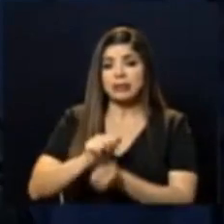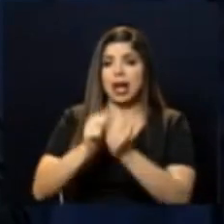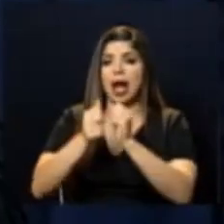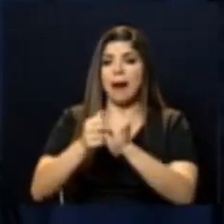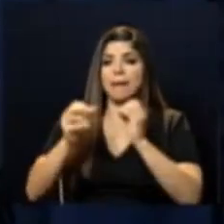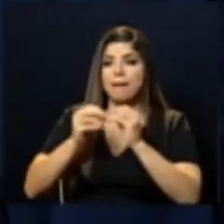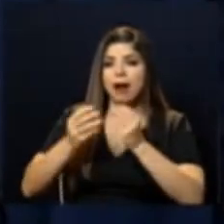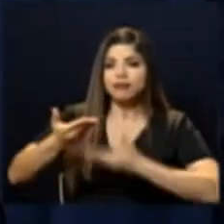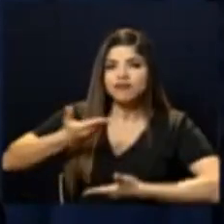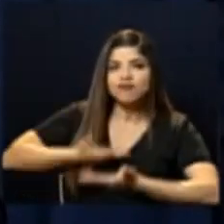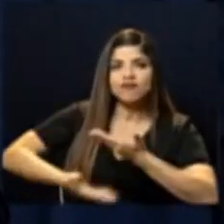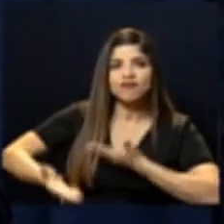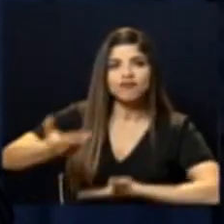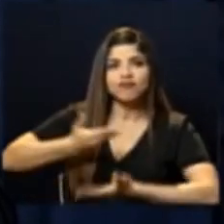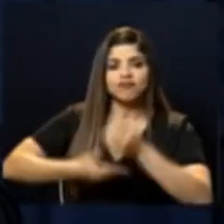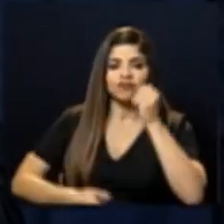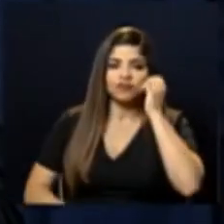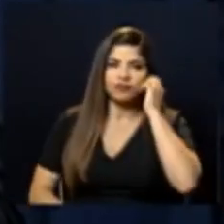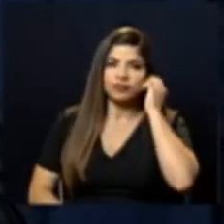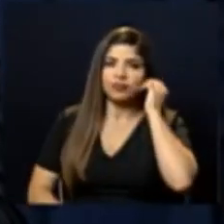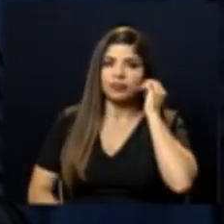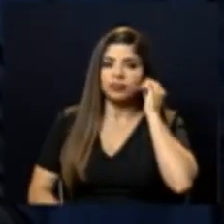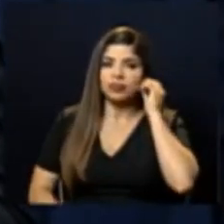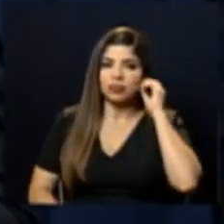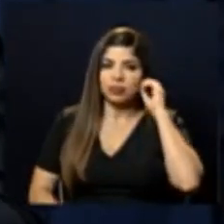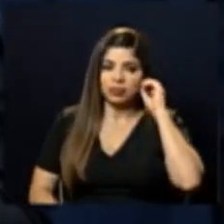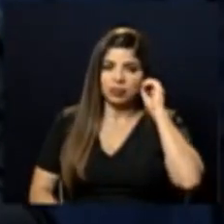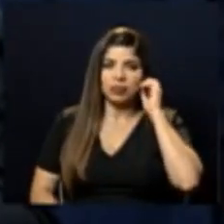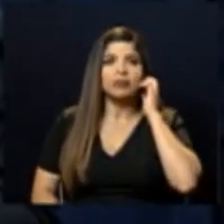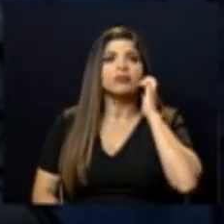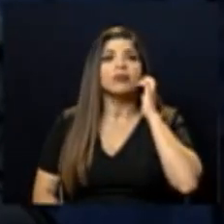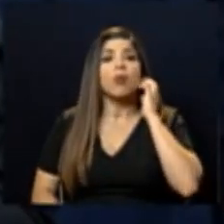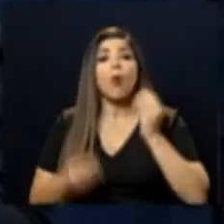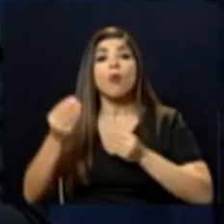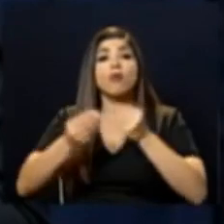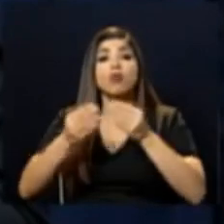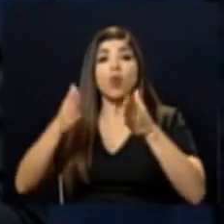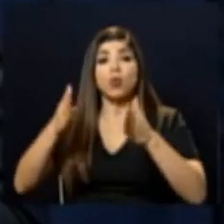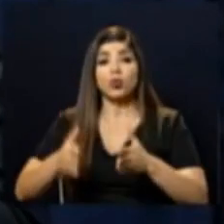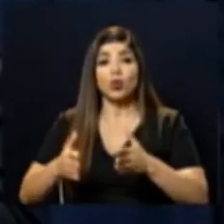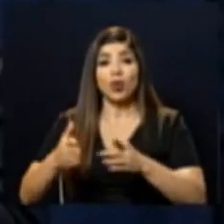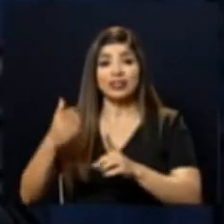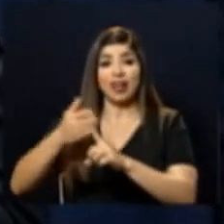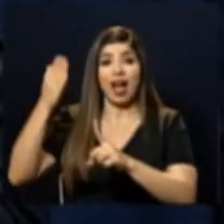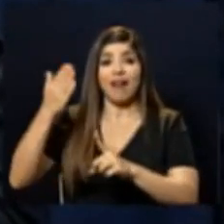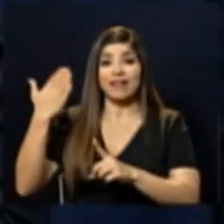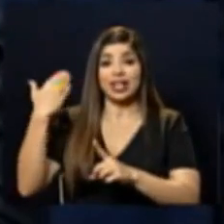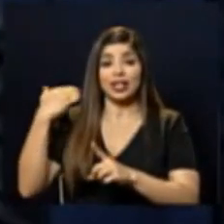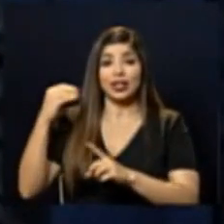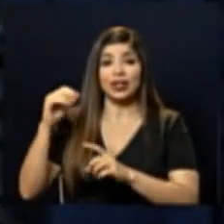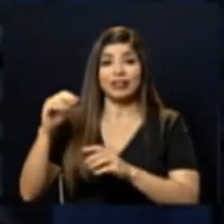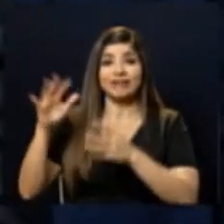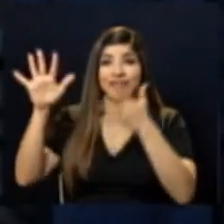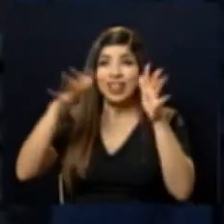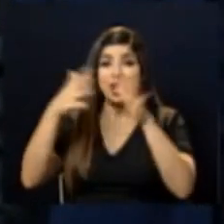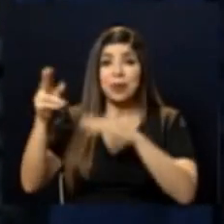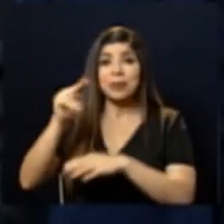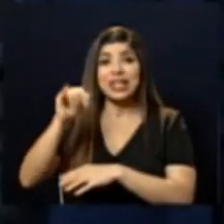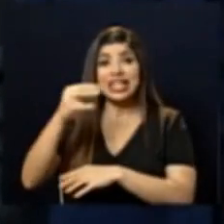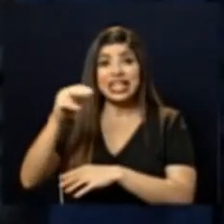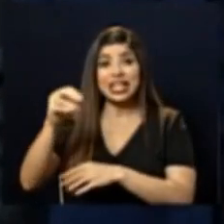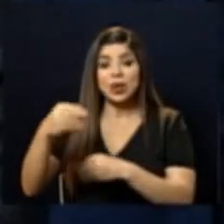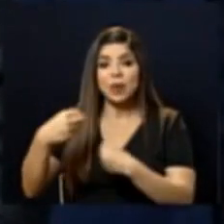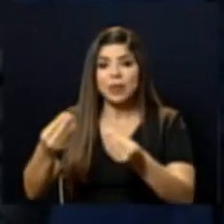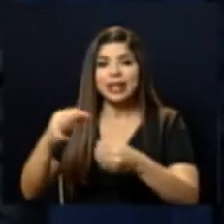colaboración. A los productores de diferentes zonas afectadas por el fenómeno del Niño, se les ha dotado con